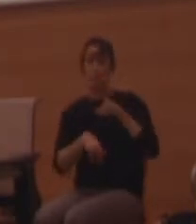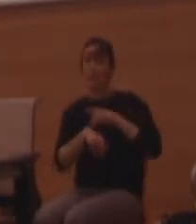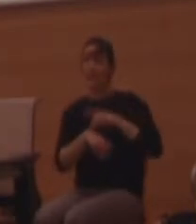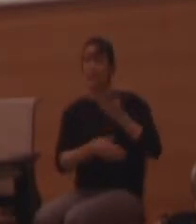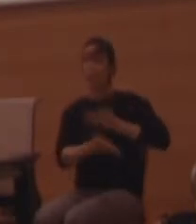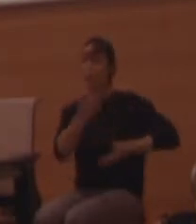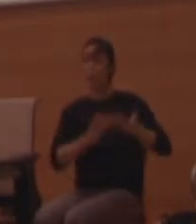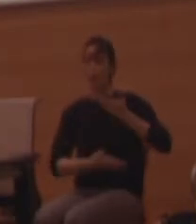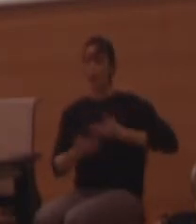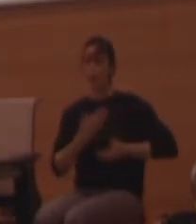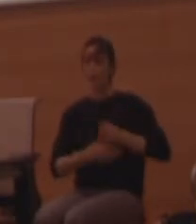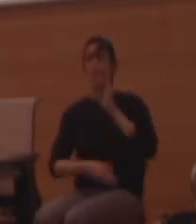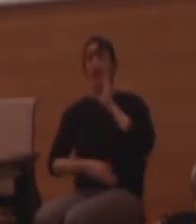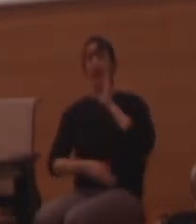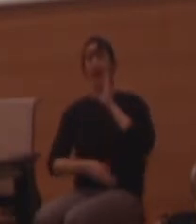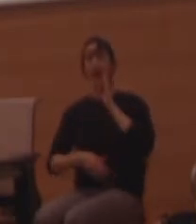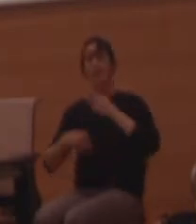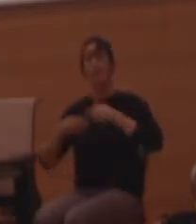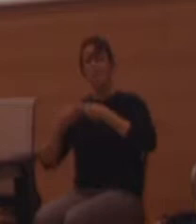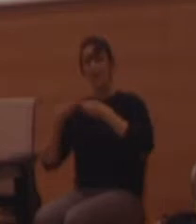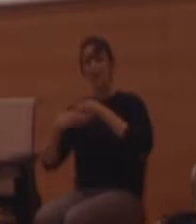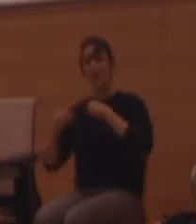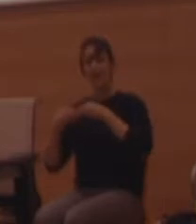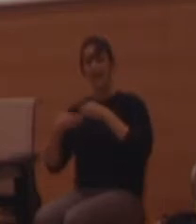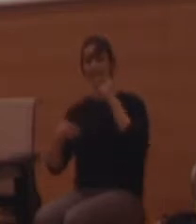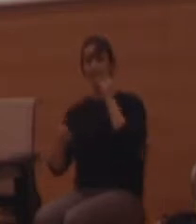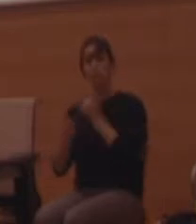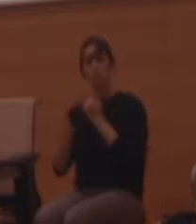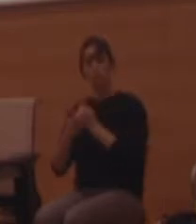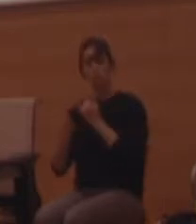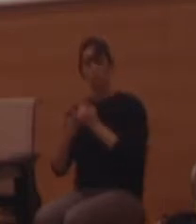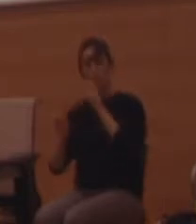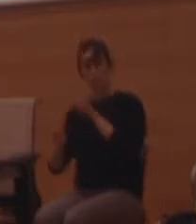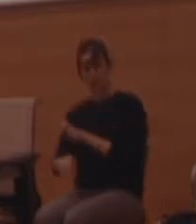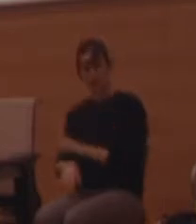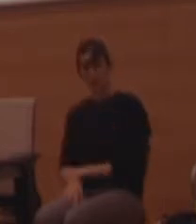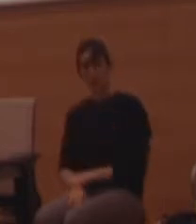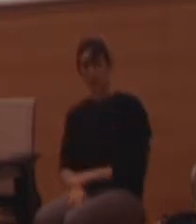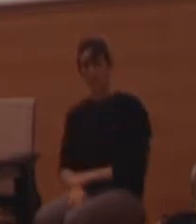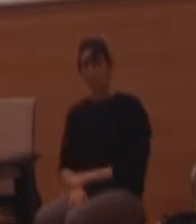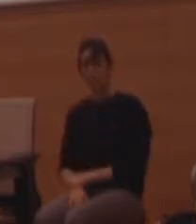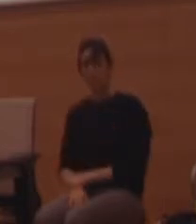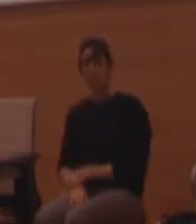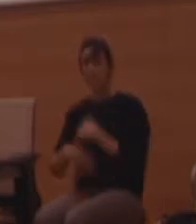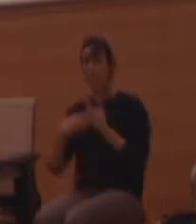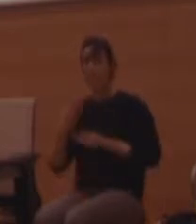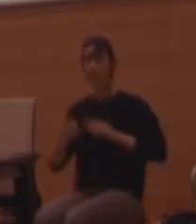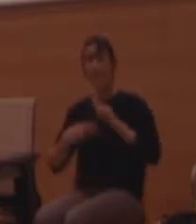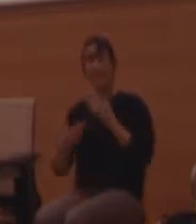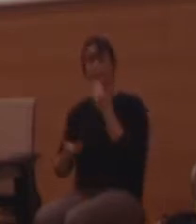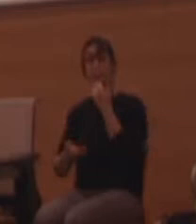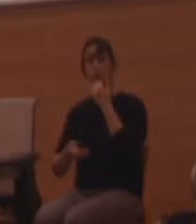los materiales con los que vamos a utilizar aquí. ¿Qué hacemos cuando exploramos la